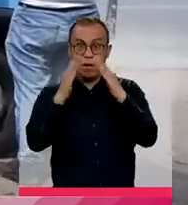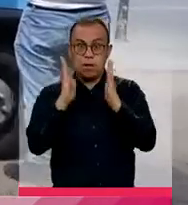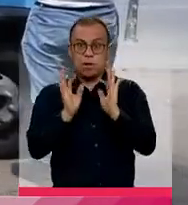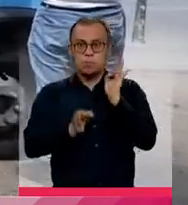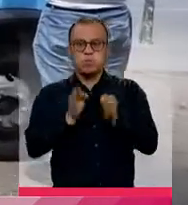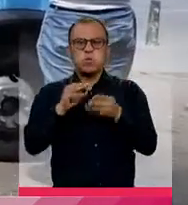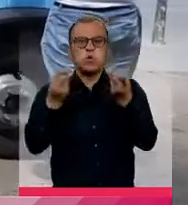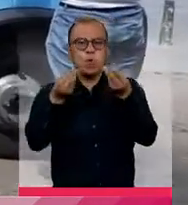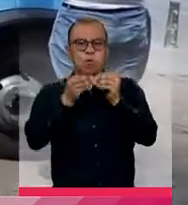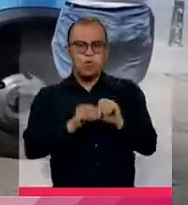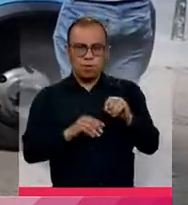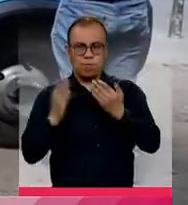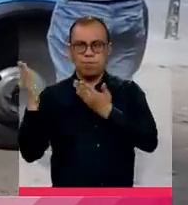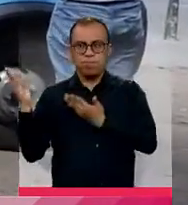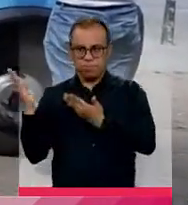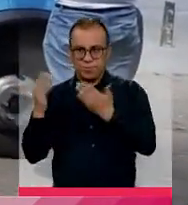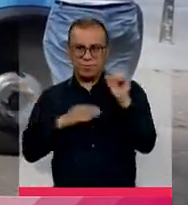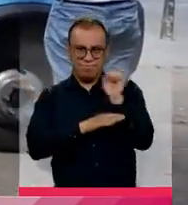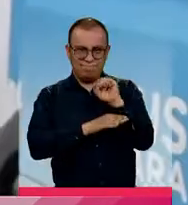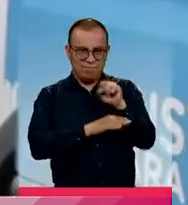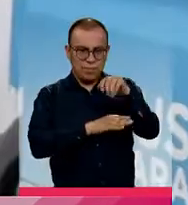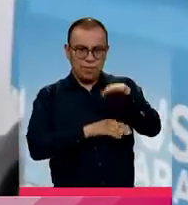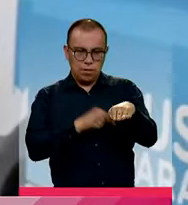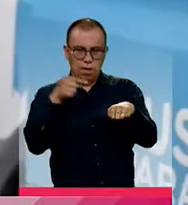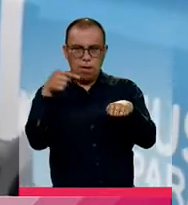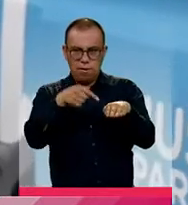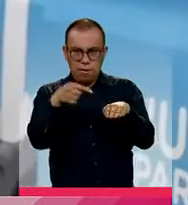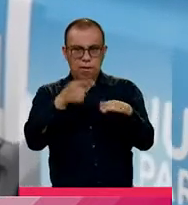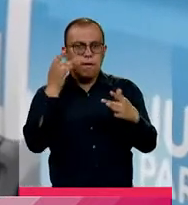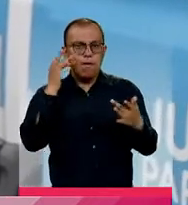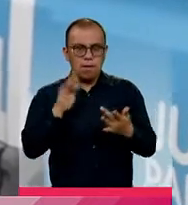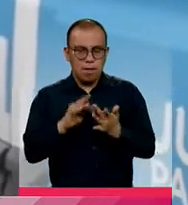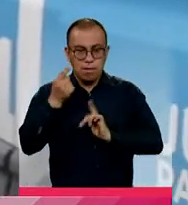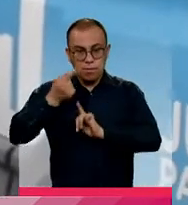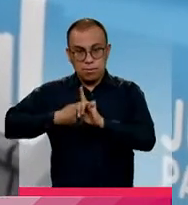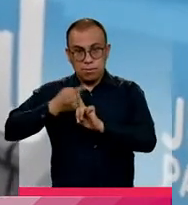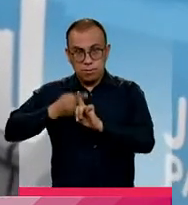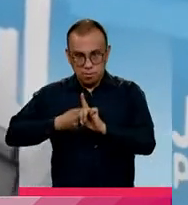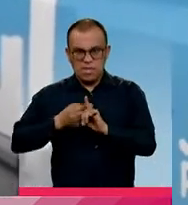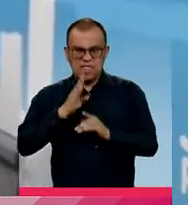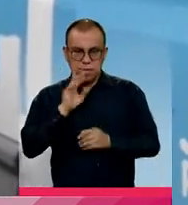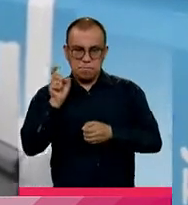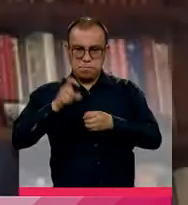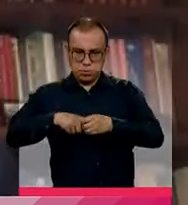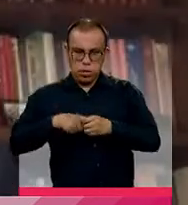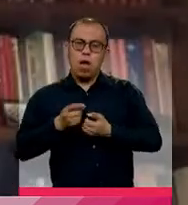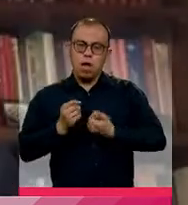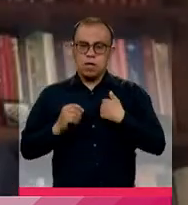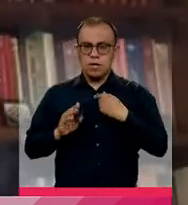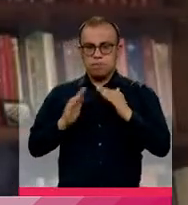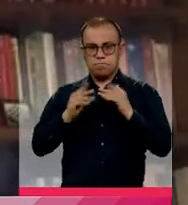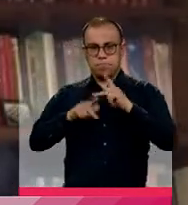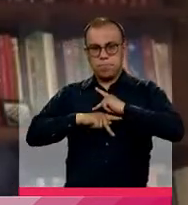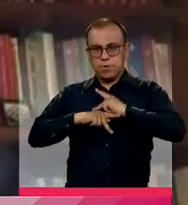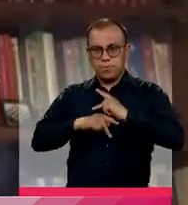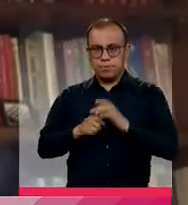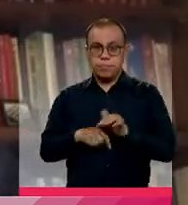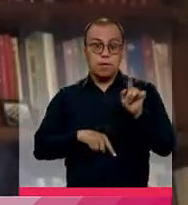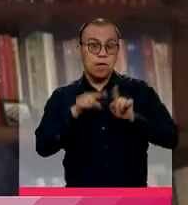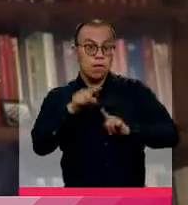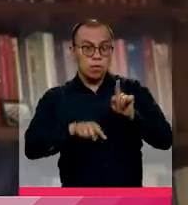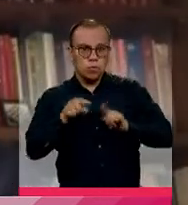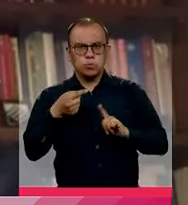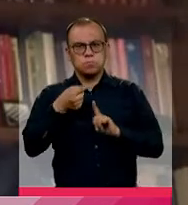están atendiendo a diario 33 casos relacionados con inconvenientes entre arrendadores y arrendatarios durante este periodo algunos arrendatarios